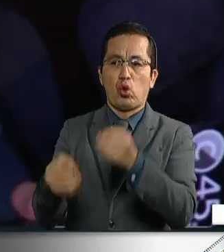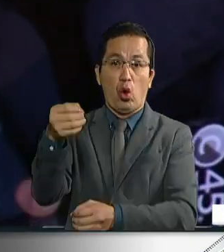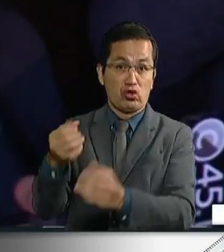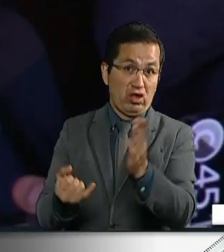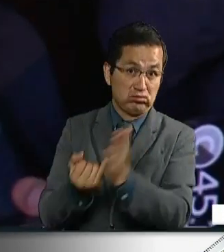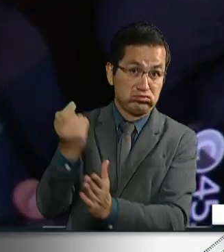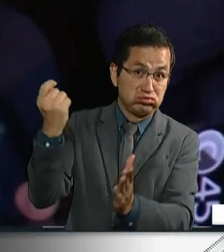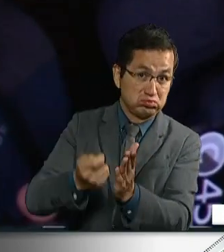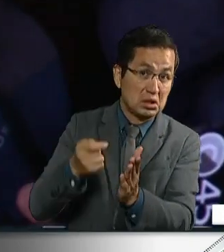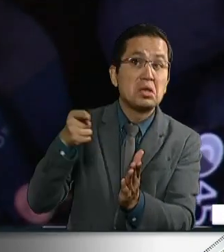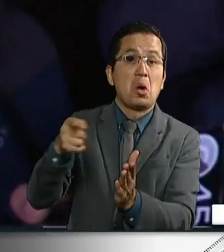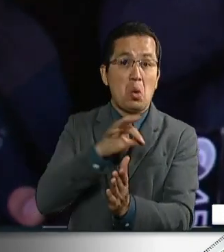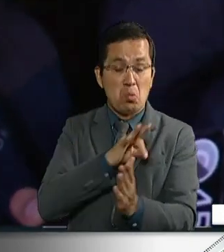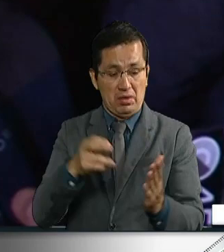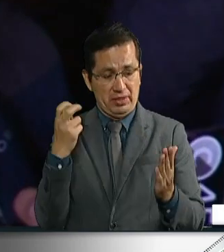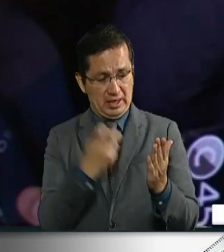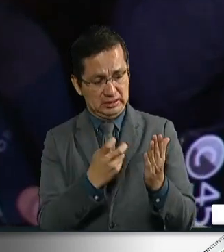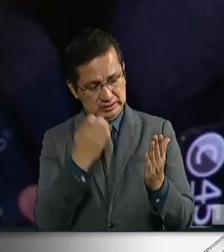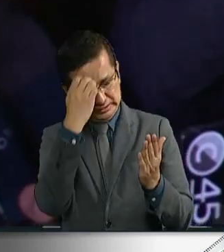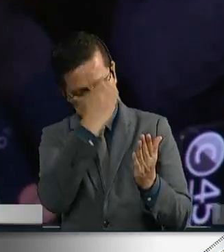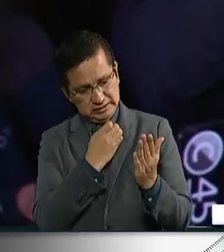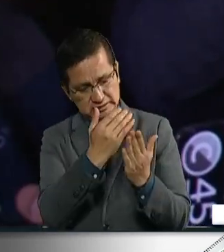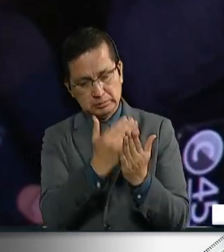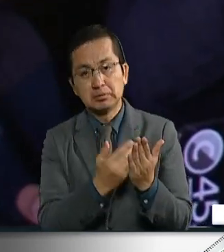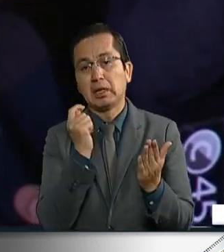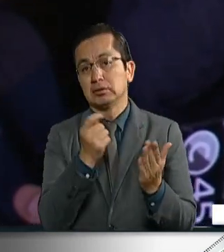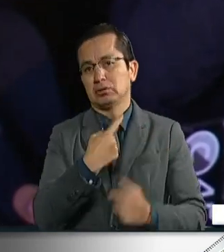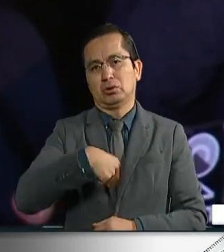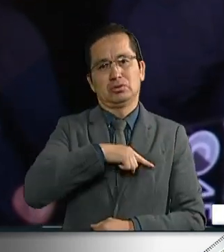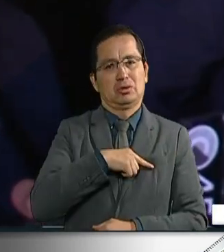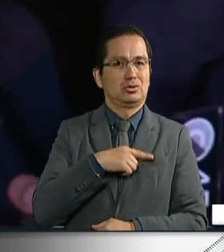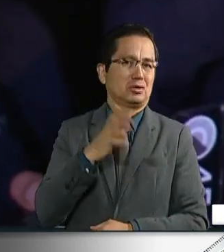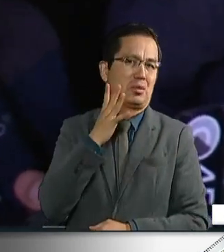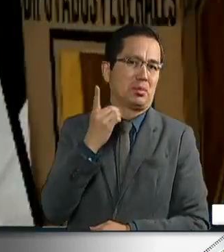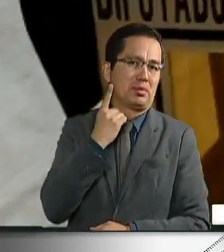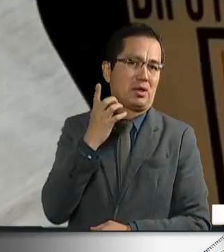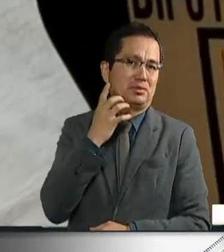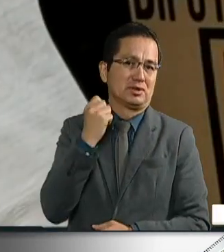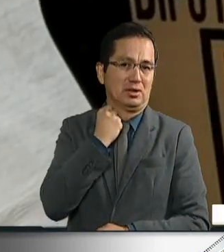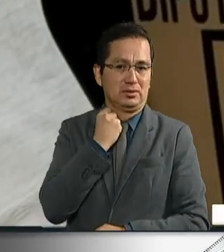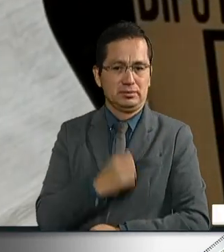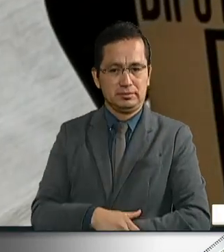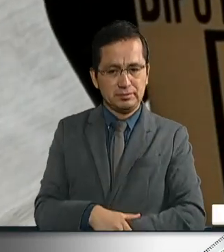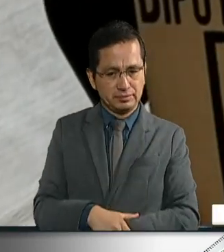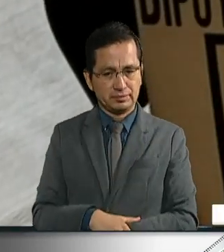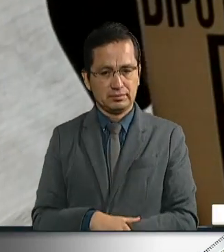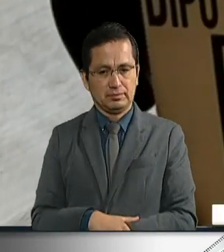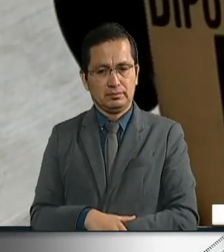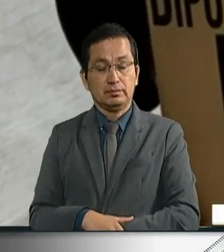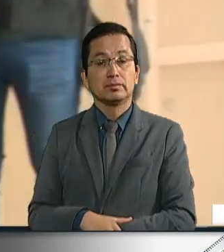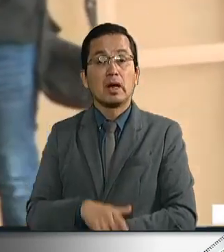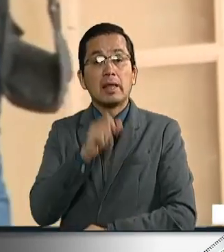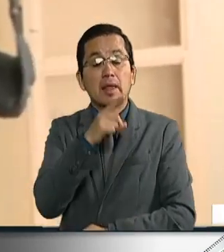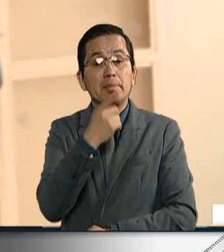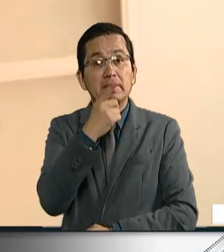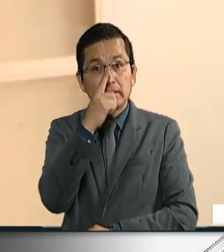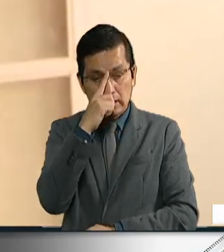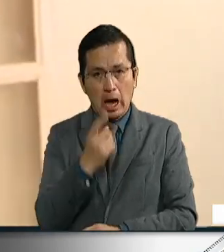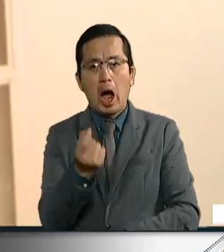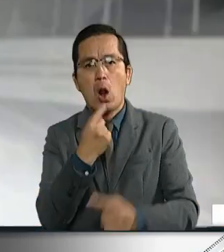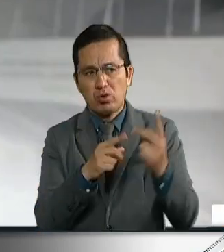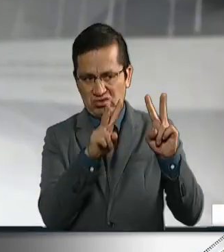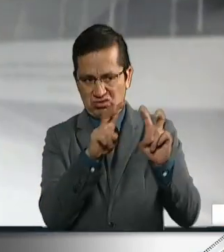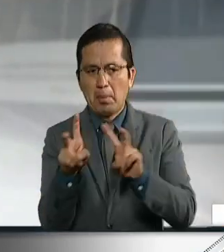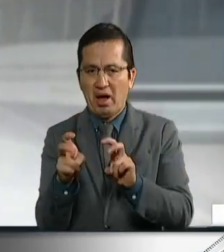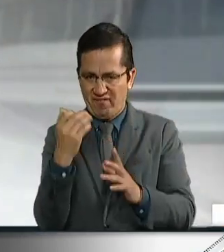ser revisado el actuar del Poder Legislativo. Y precisó que aún estarían a discusión varios